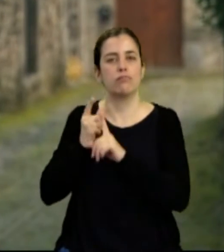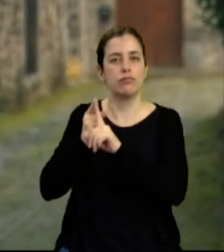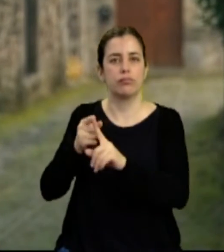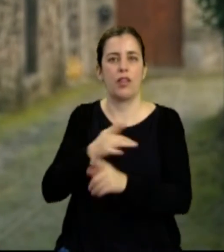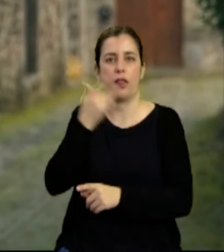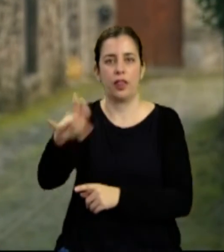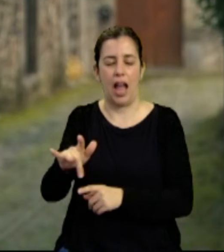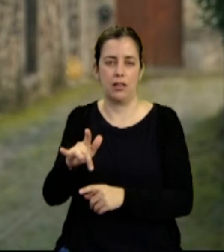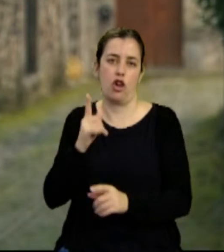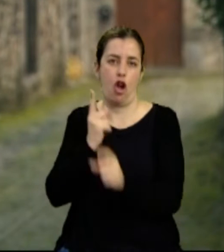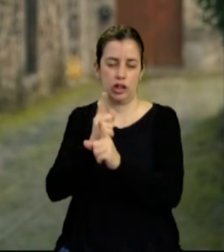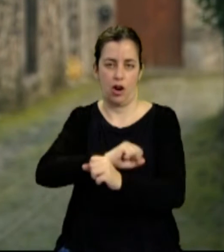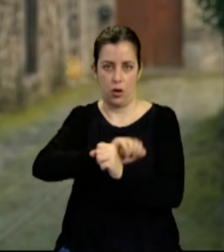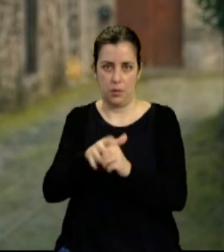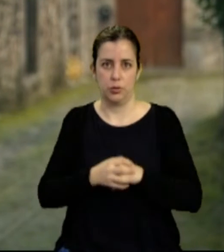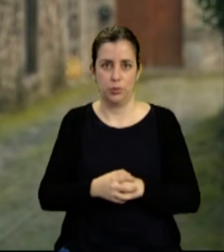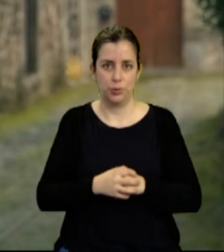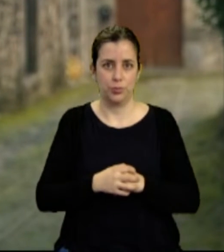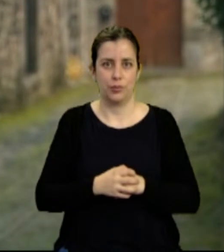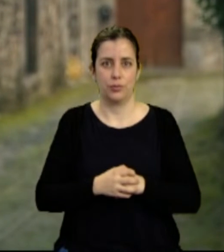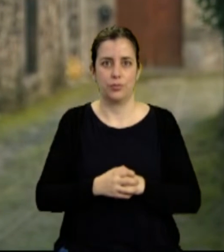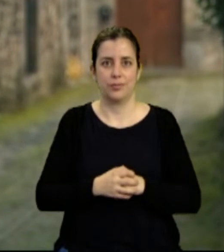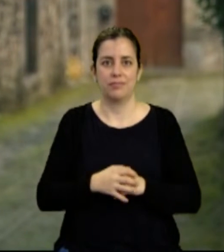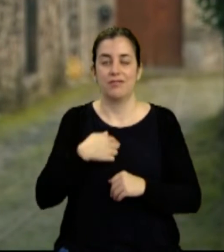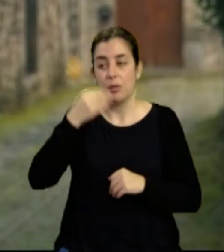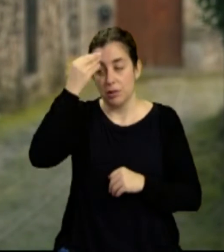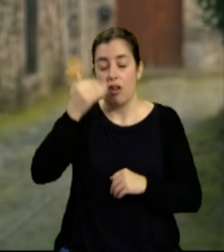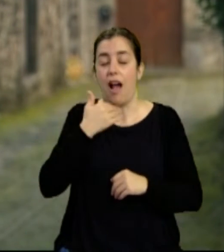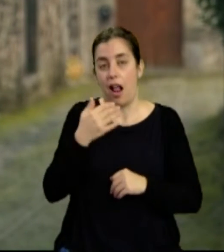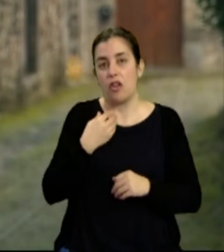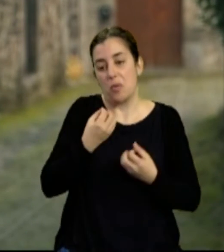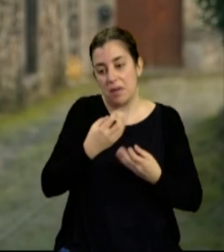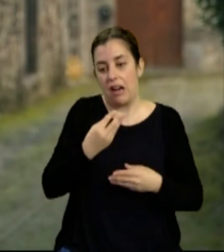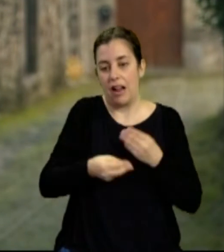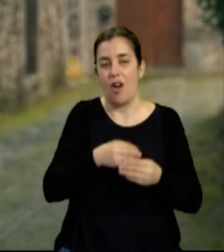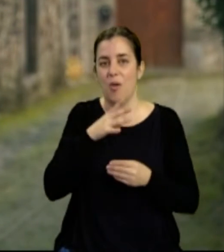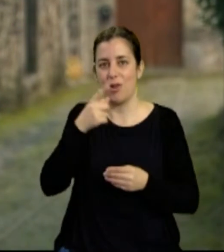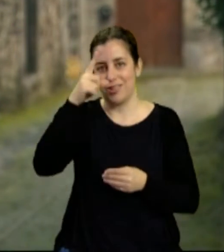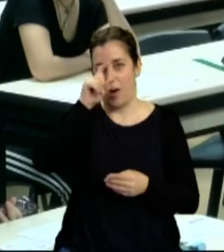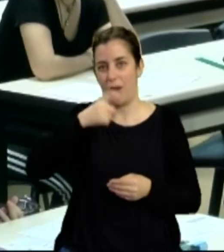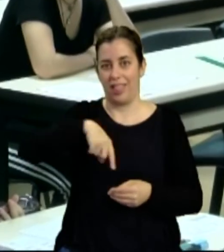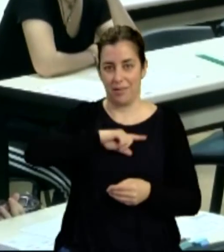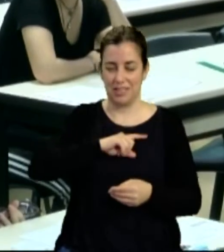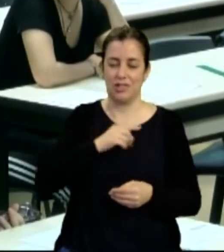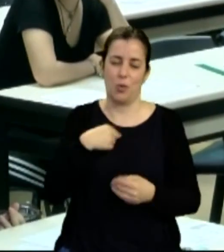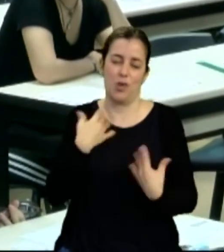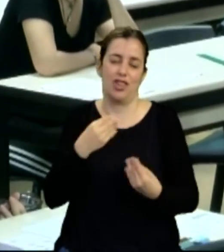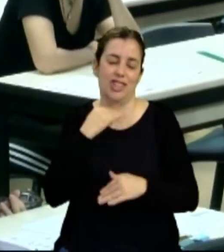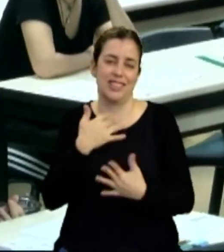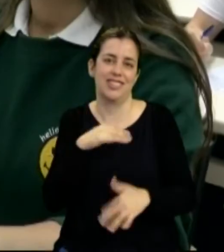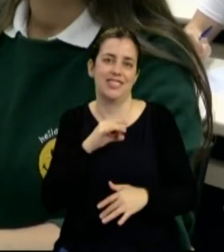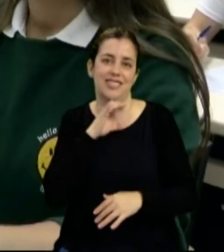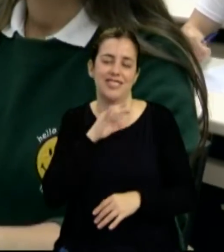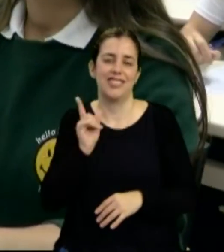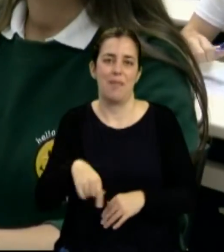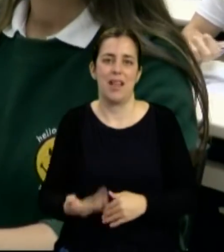estás haciendo bien, ¿no?, para cuando se han acordado de ti. Bueno, la verdad es que estoy muy, muy contento con ello. Por último, Amaya